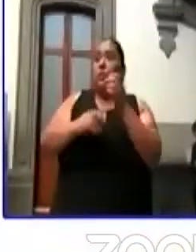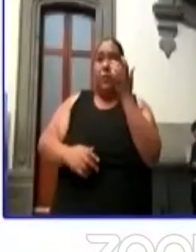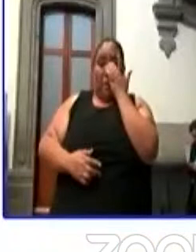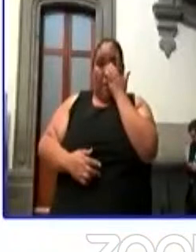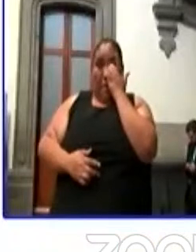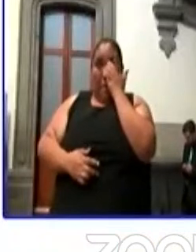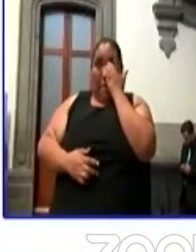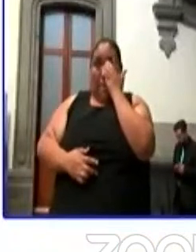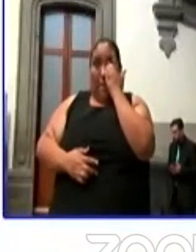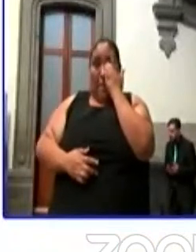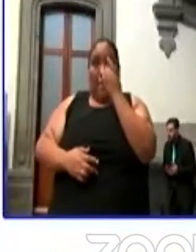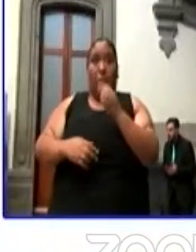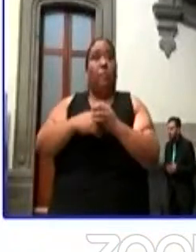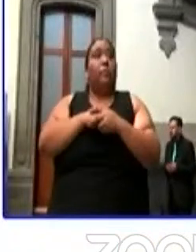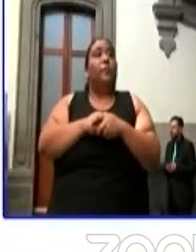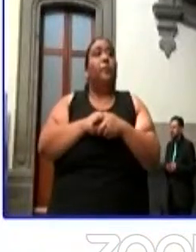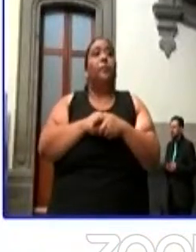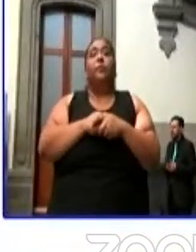acabando.